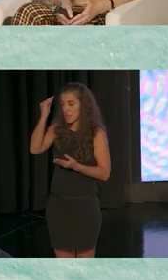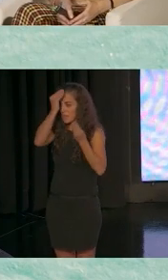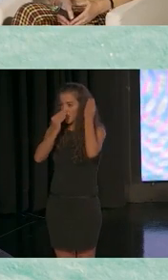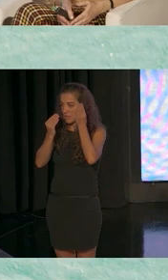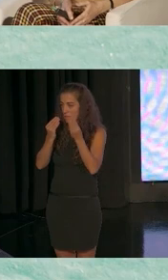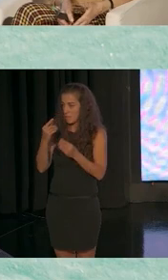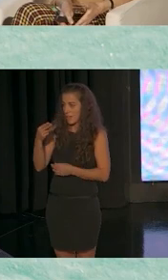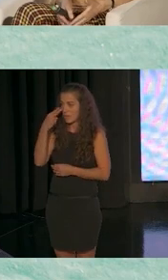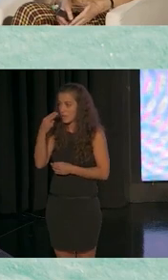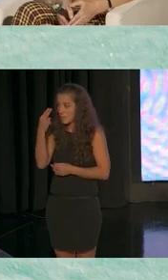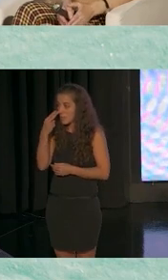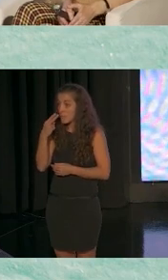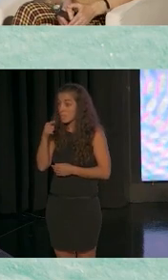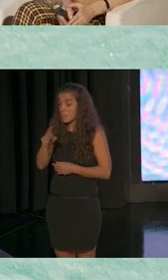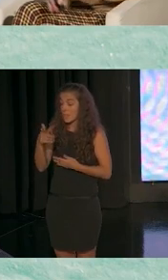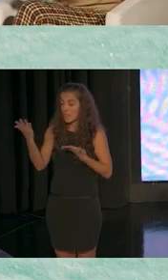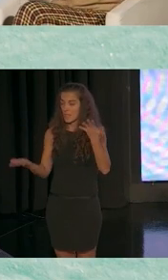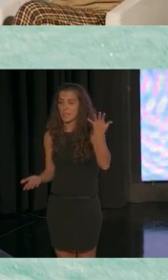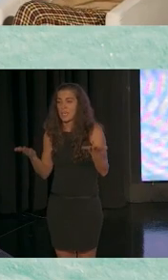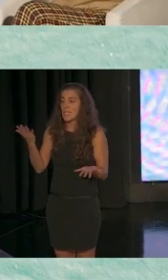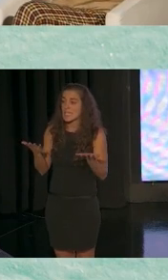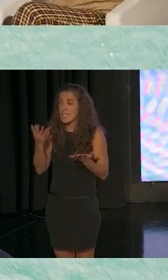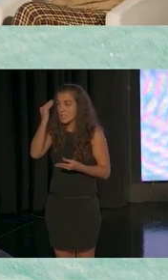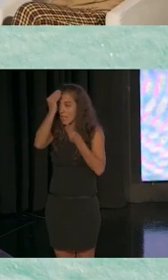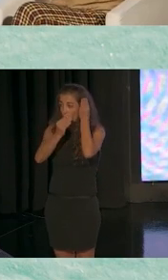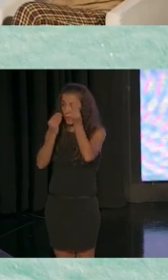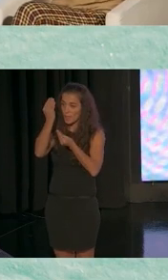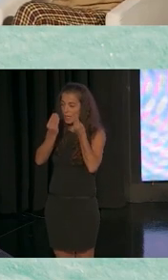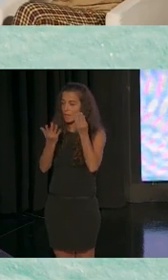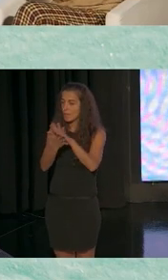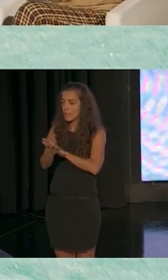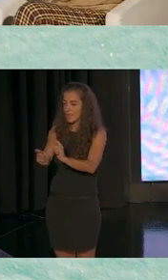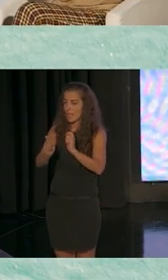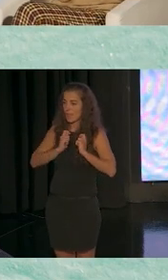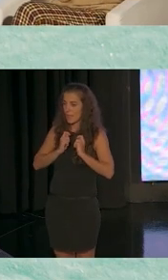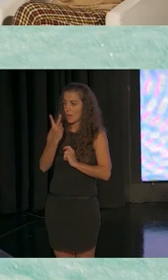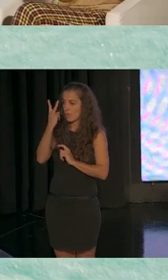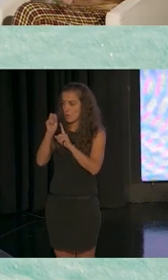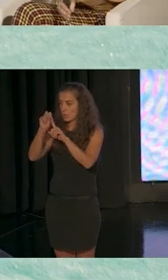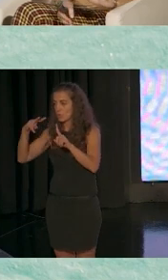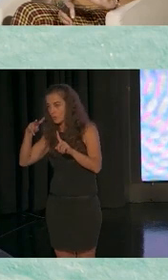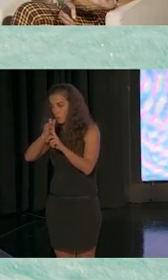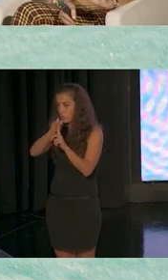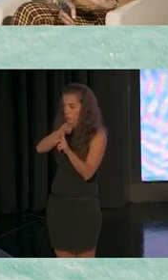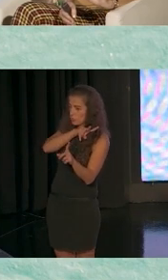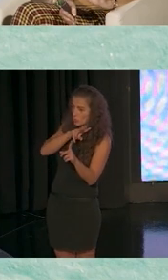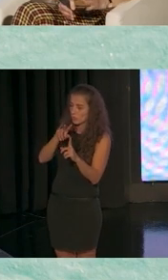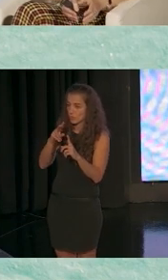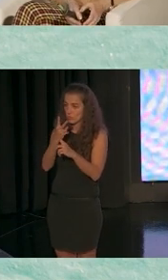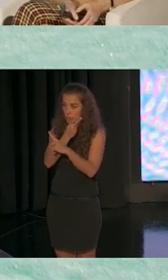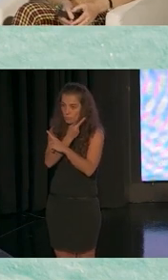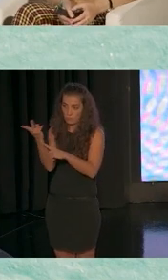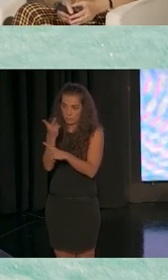eh Y es El dilema que nos coloca ante dos formas de mirar el desarrollo totalmente diferentes